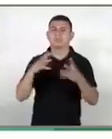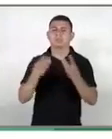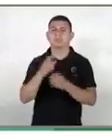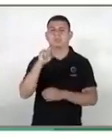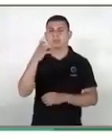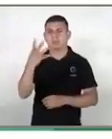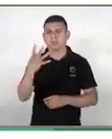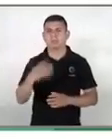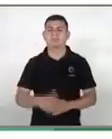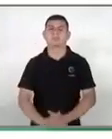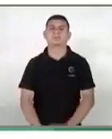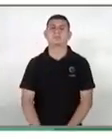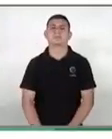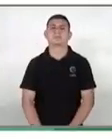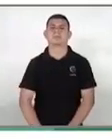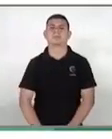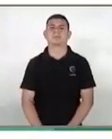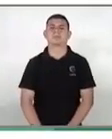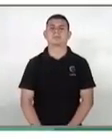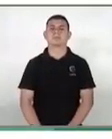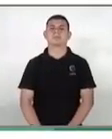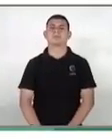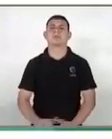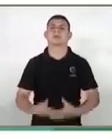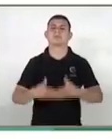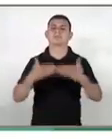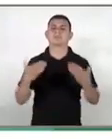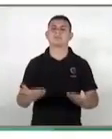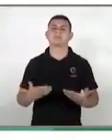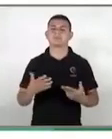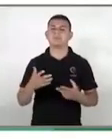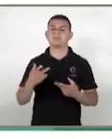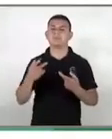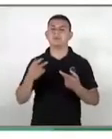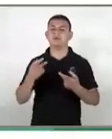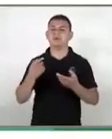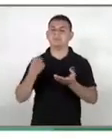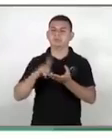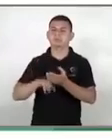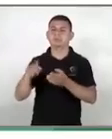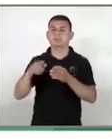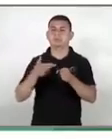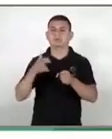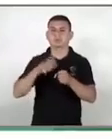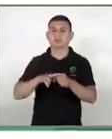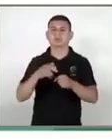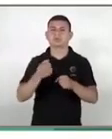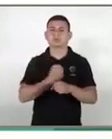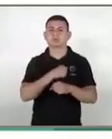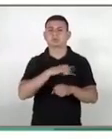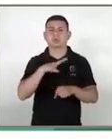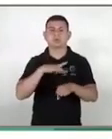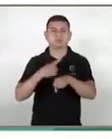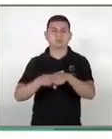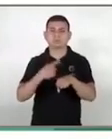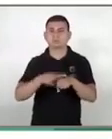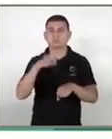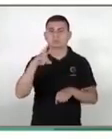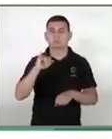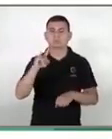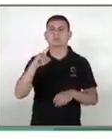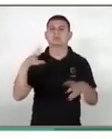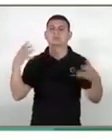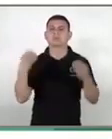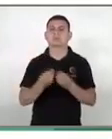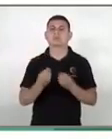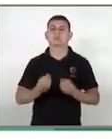24. Reportamos a esta jornada personal de salud que ha presentado positivo a la prueba de COVID, un total